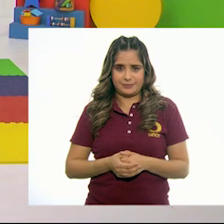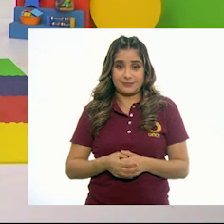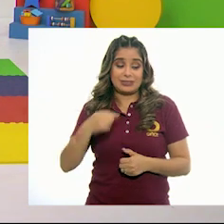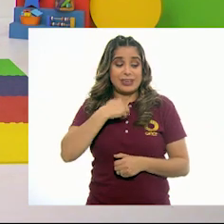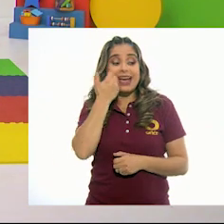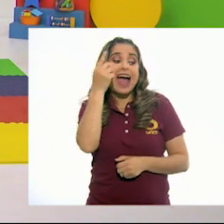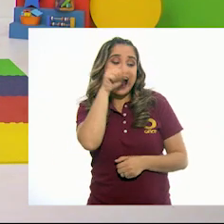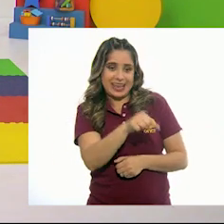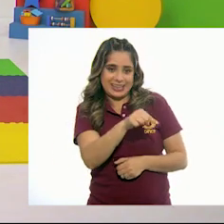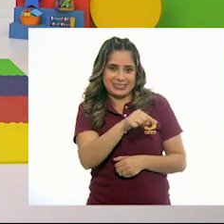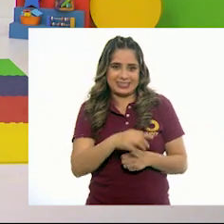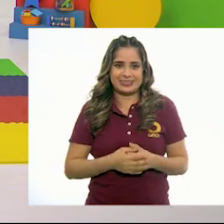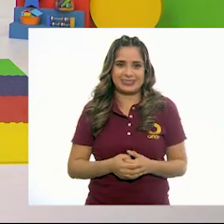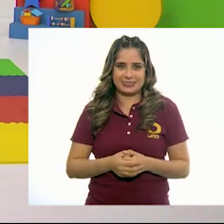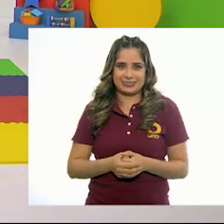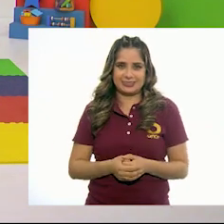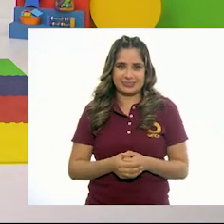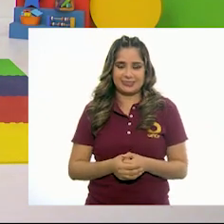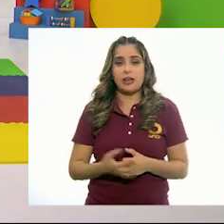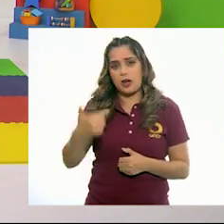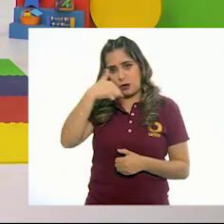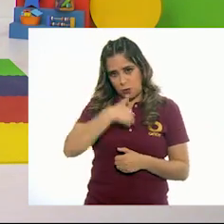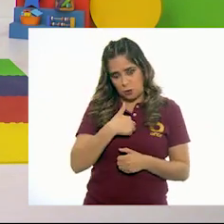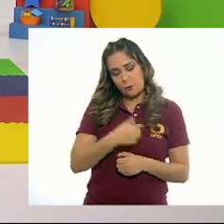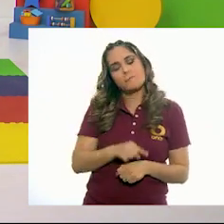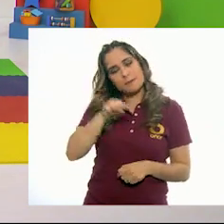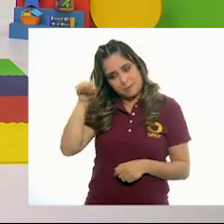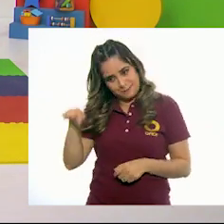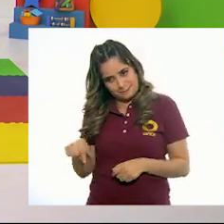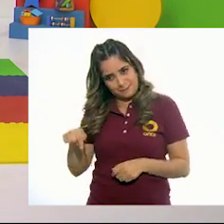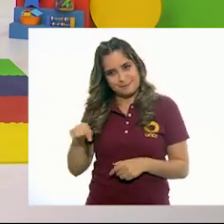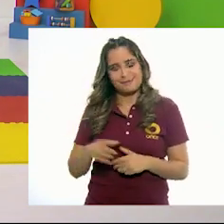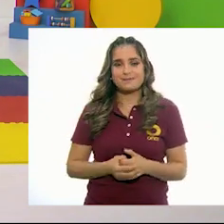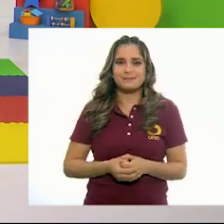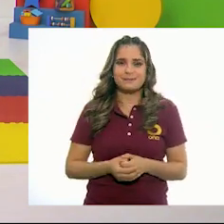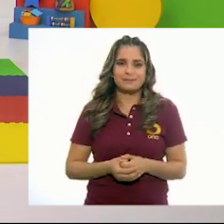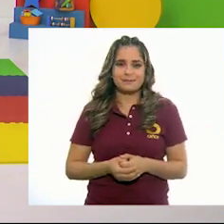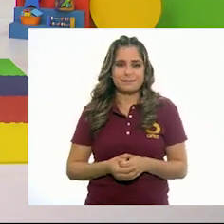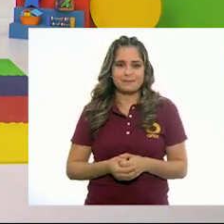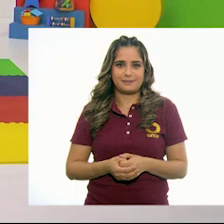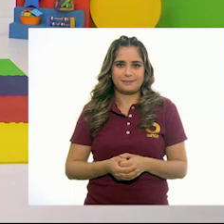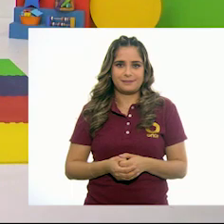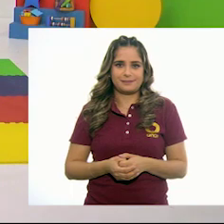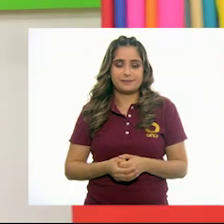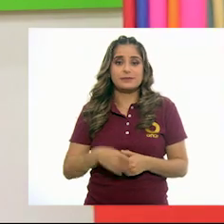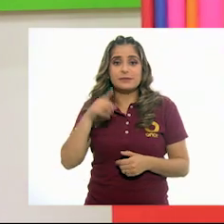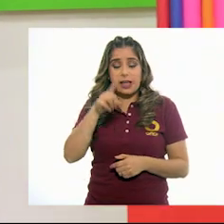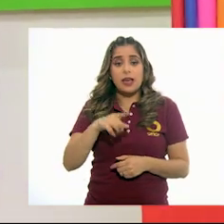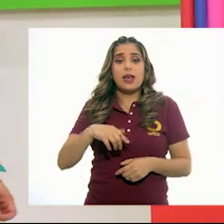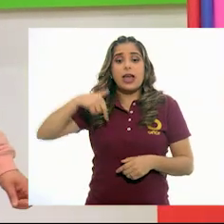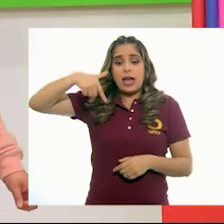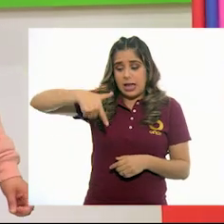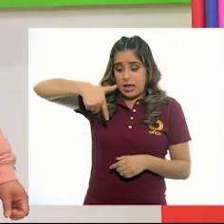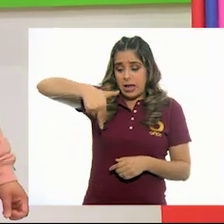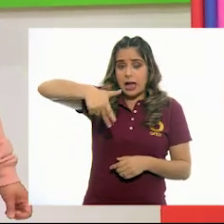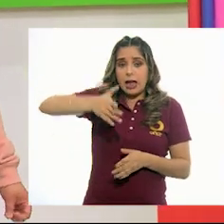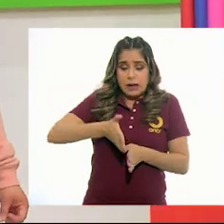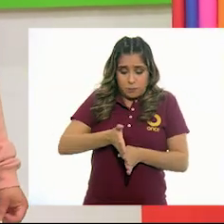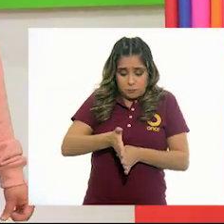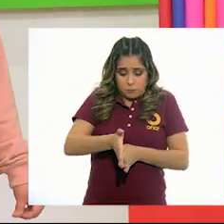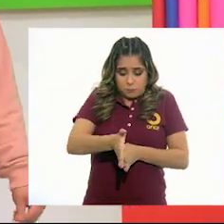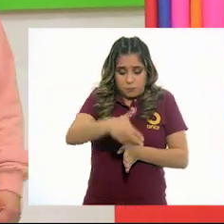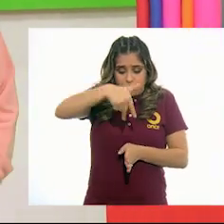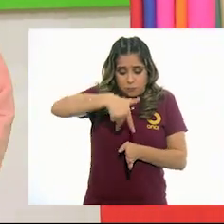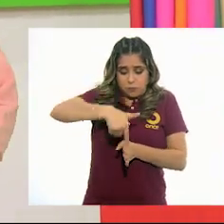¡Acá! Perfecto. Yo voy a trabajar en este espacio. Vamos a caminar sobre la línea